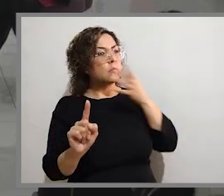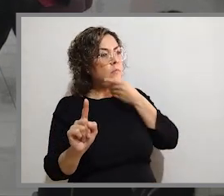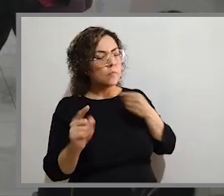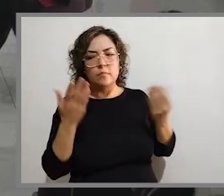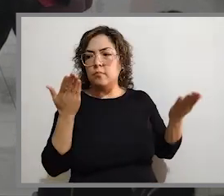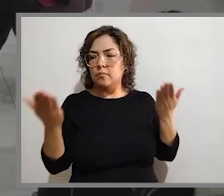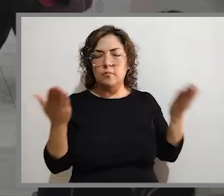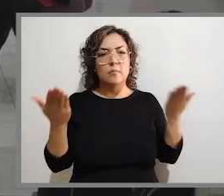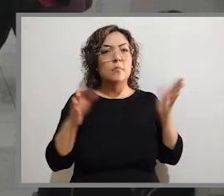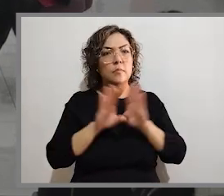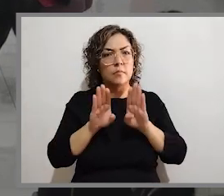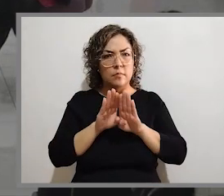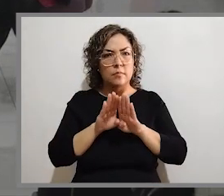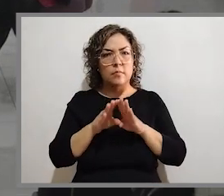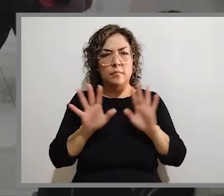Después, las